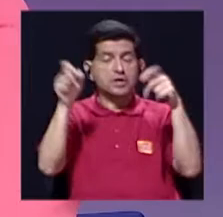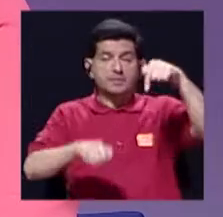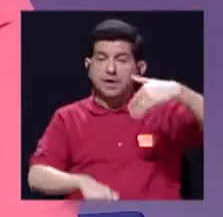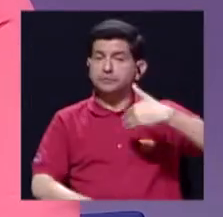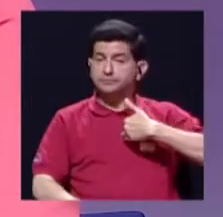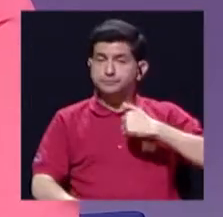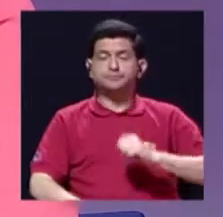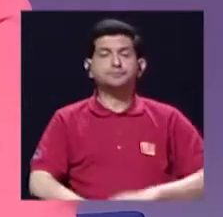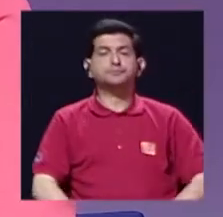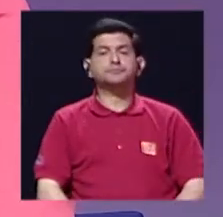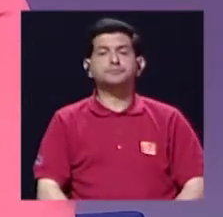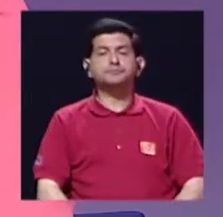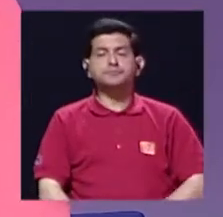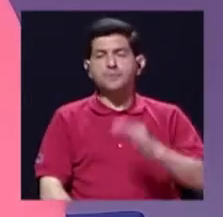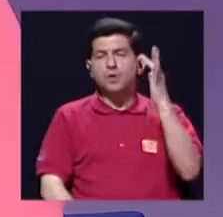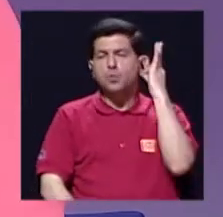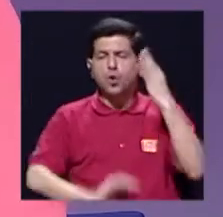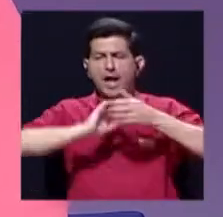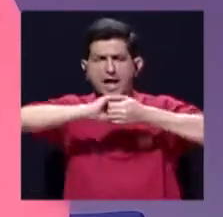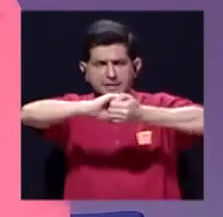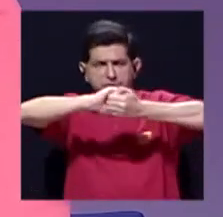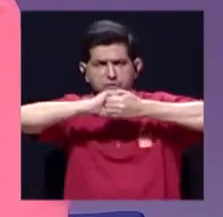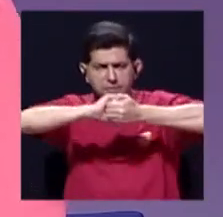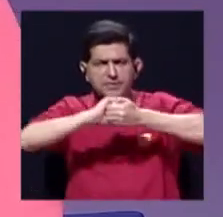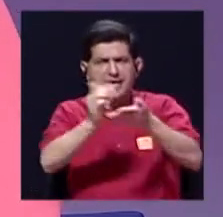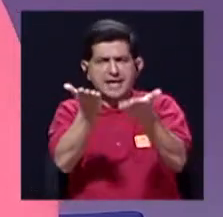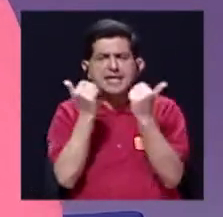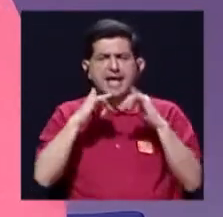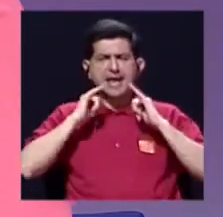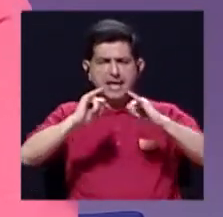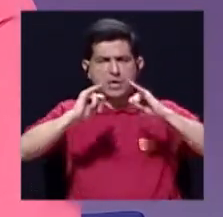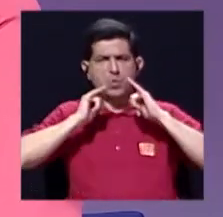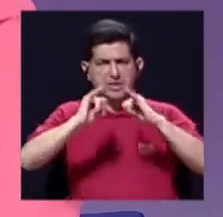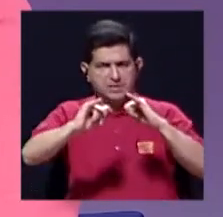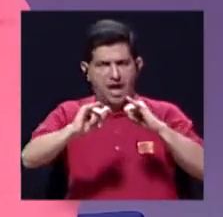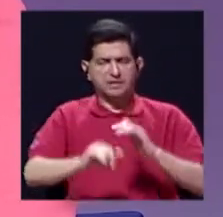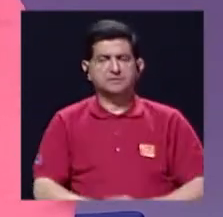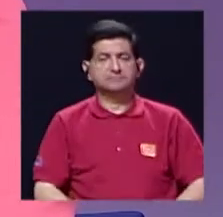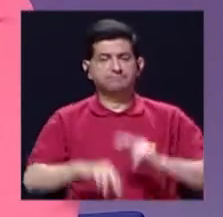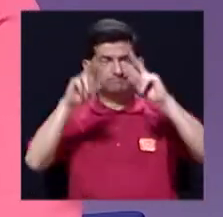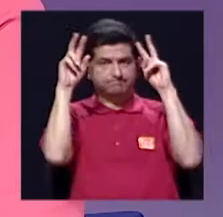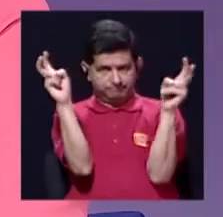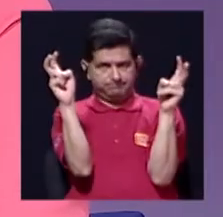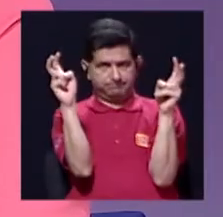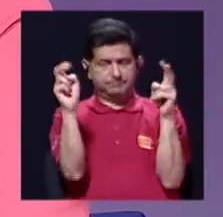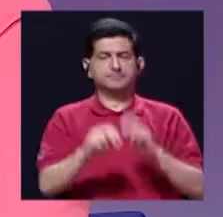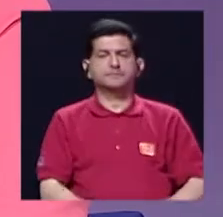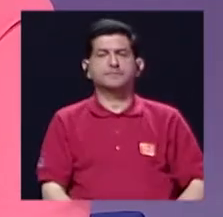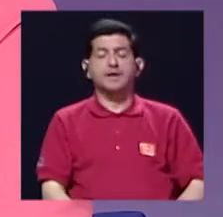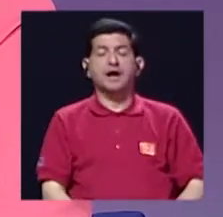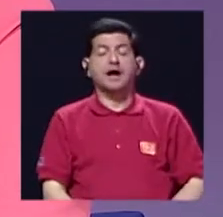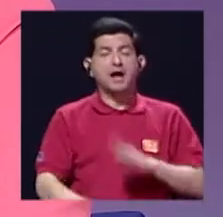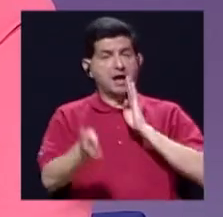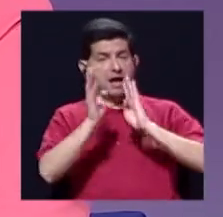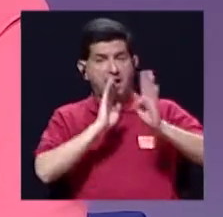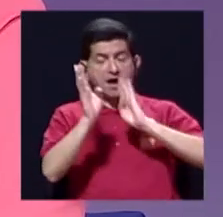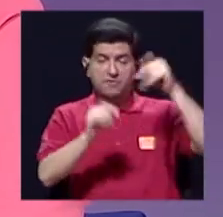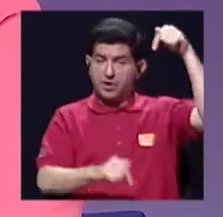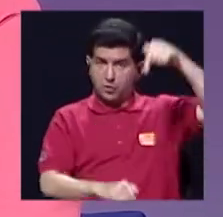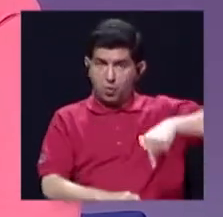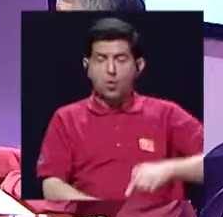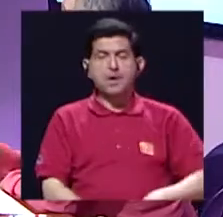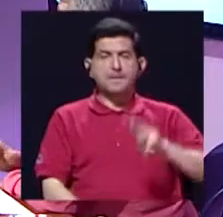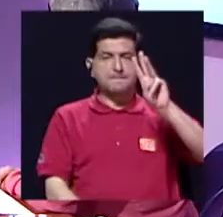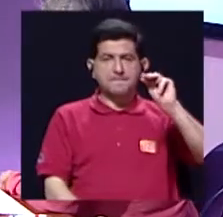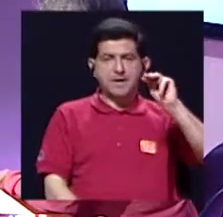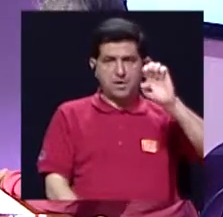hoy. Mujeres cooperativistas quieren igualdad. Ese es nuestro tema. Para ello vamos a conversar hoy con